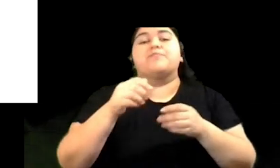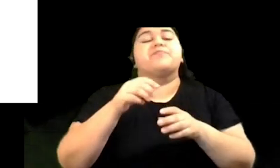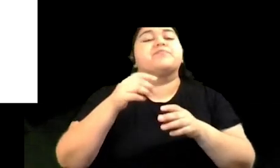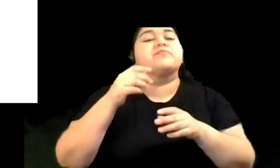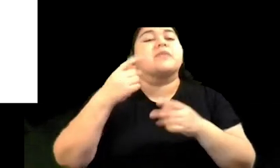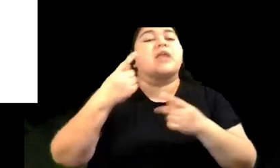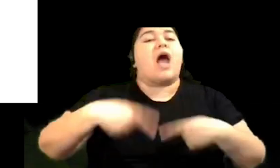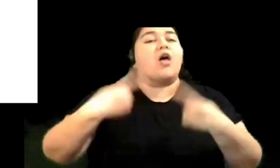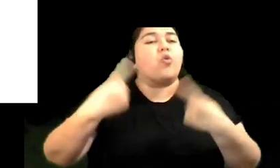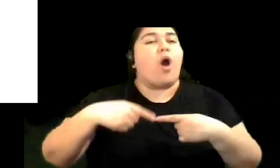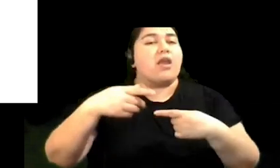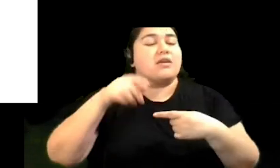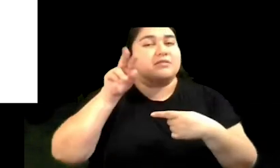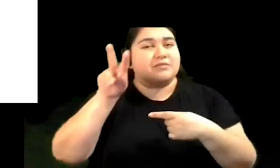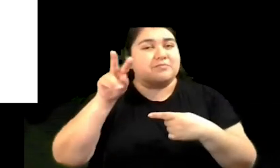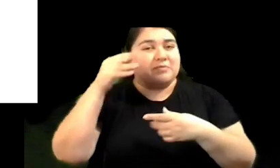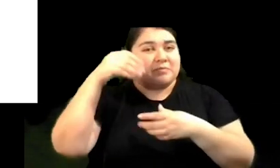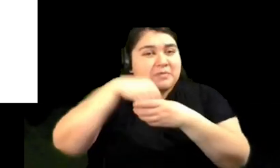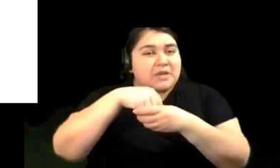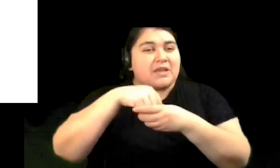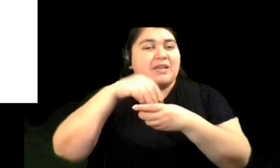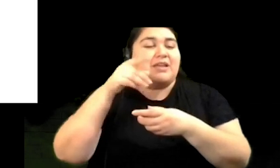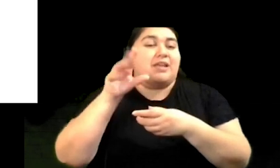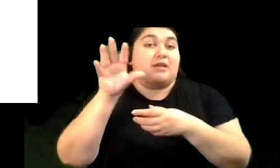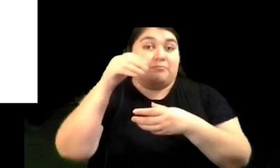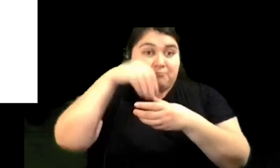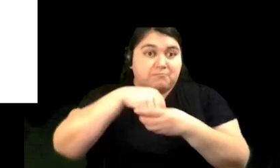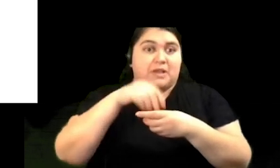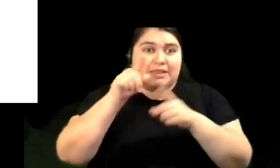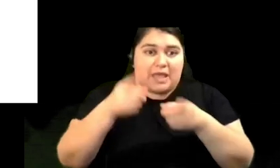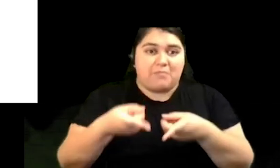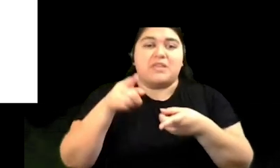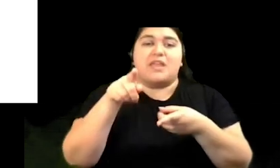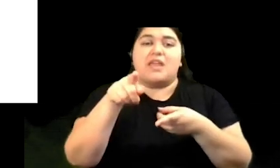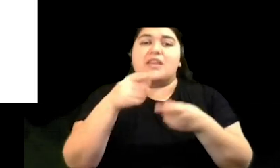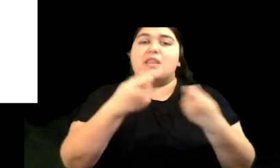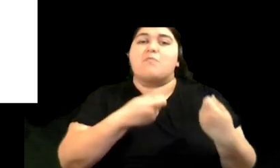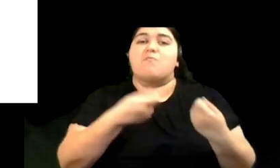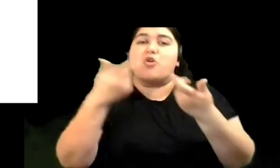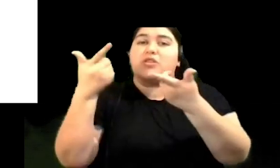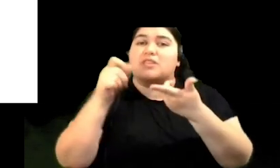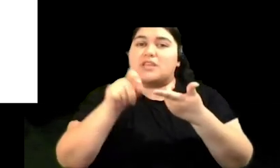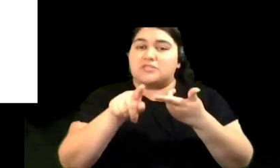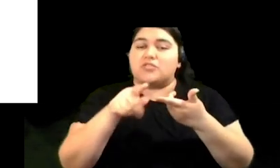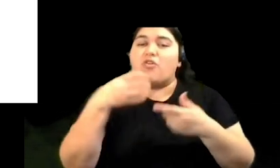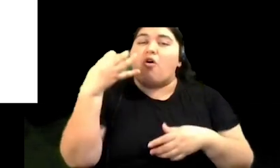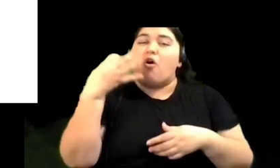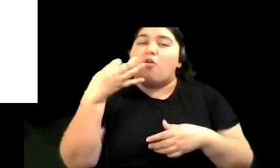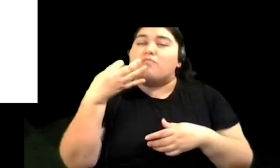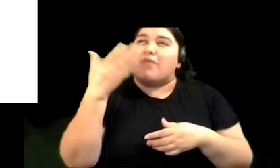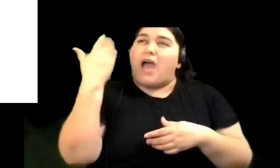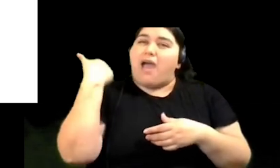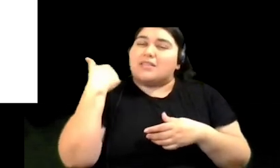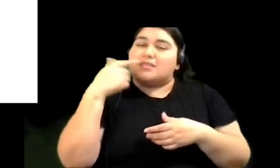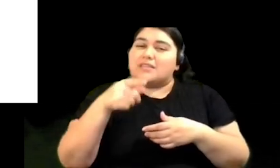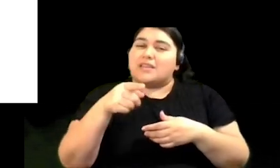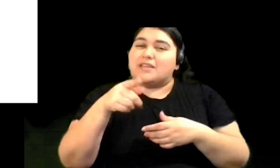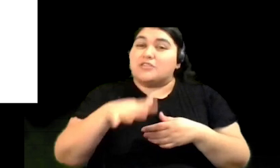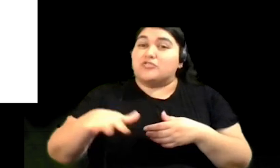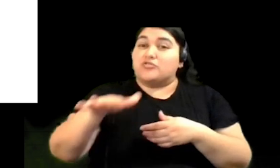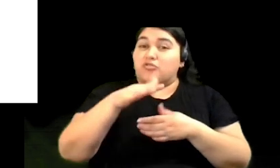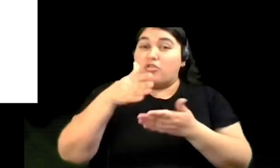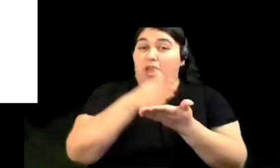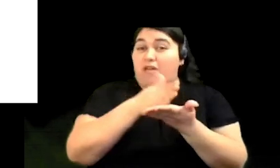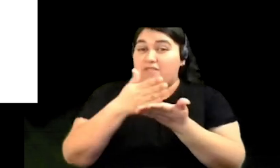y que incluye también a esa importación originada en zona franca de